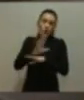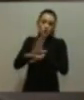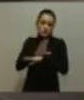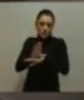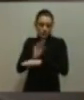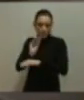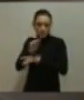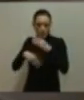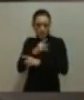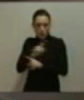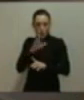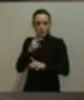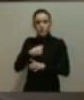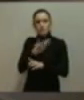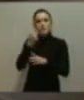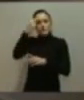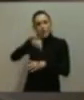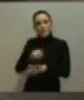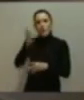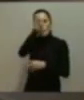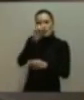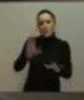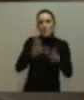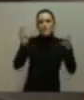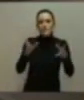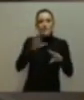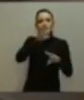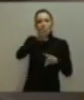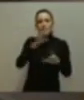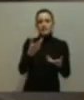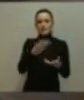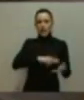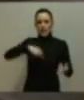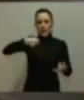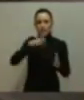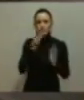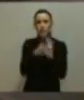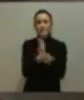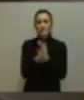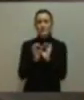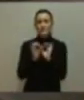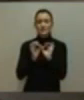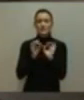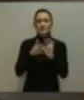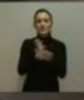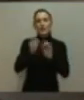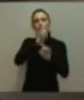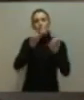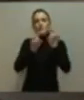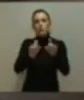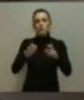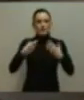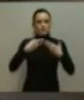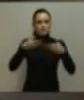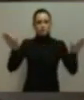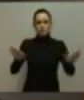reflexión general, una visión de país, cómo pensamos salir de esta situación y por eso las preguntas son abiertas. No es una emboscada, simplemente darle la oportunidad para que usted se